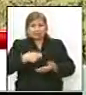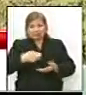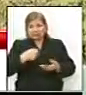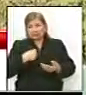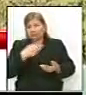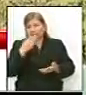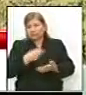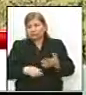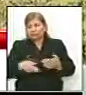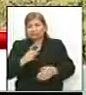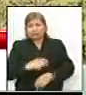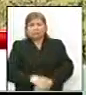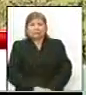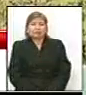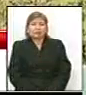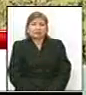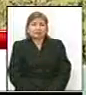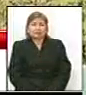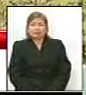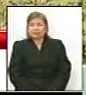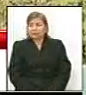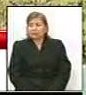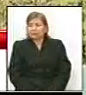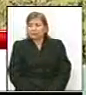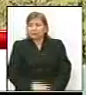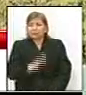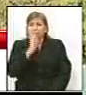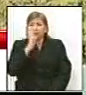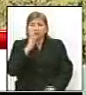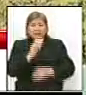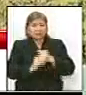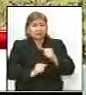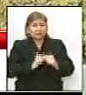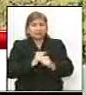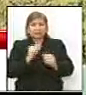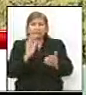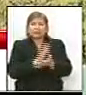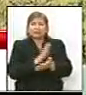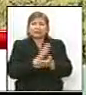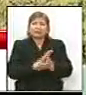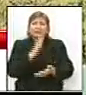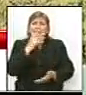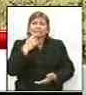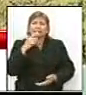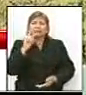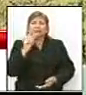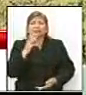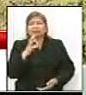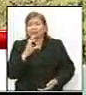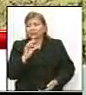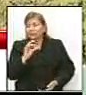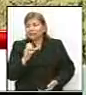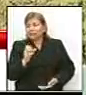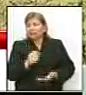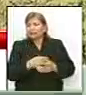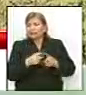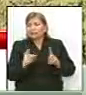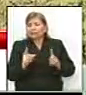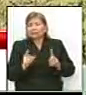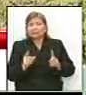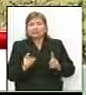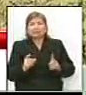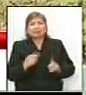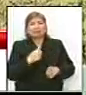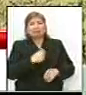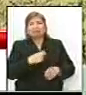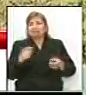costaba más fácil. 5 años, tiene 5.900.000 el proyecto, pero